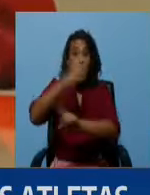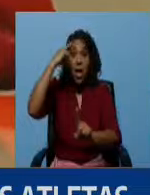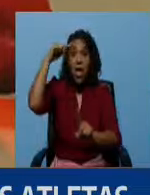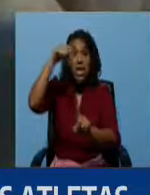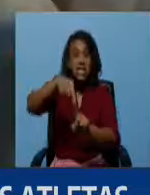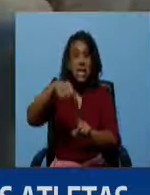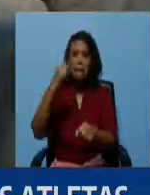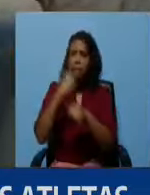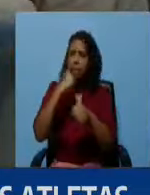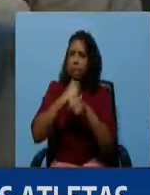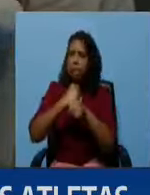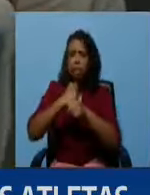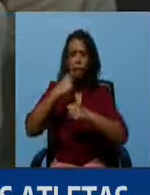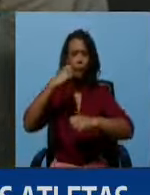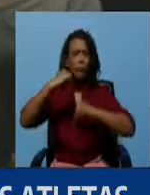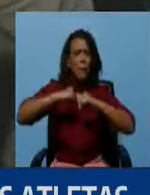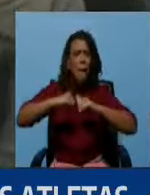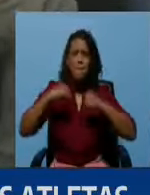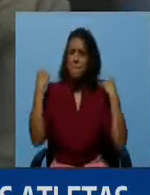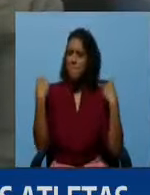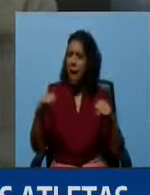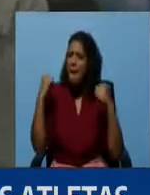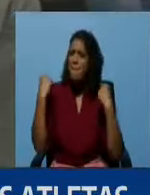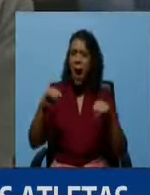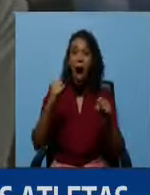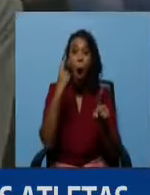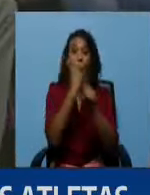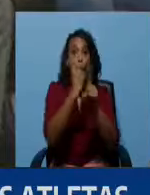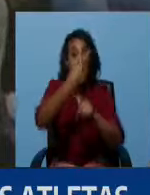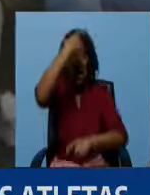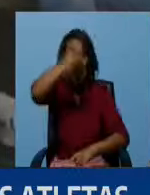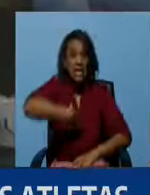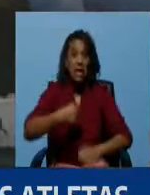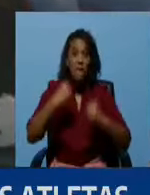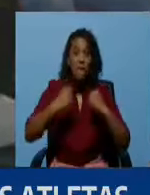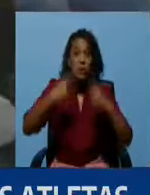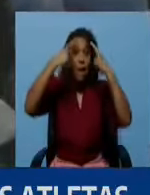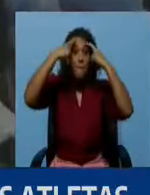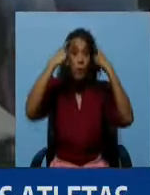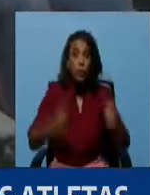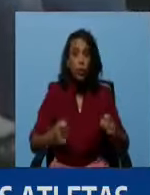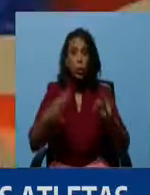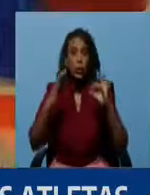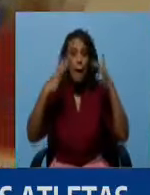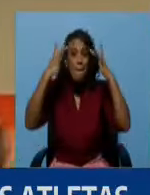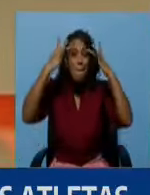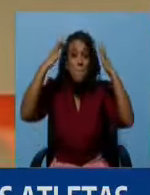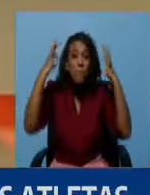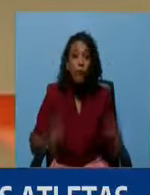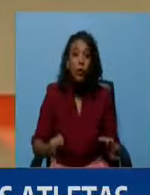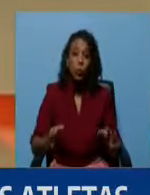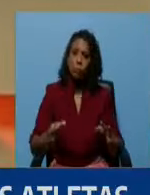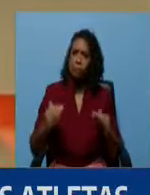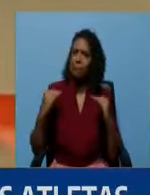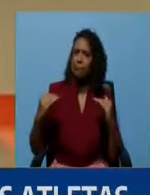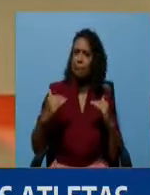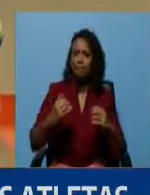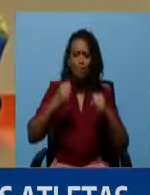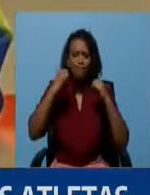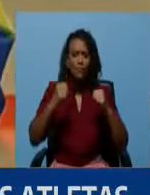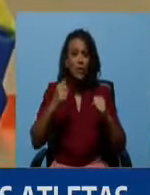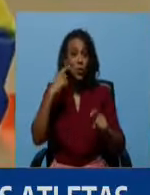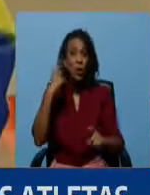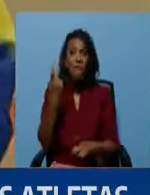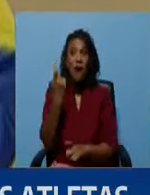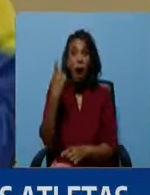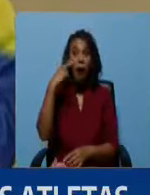está en el nivel de competencia alto, es lo máximo. Entonces hace